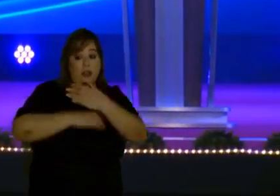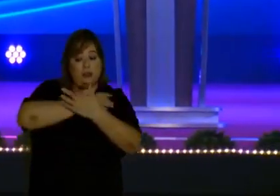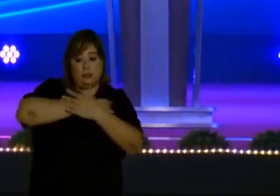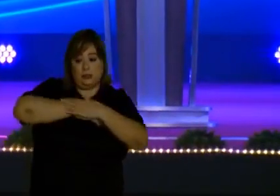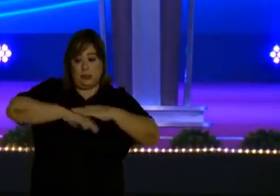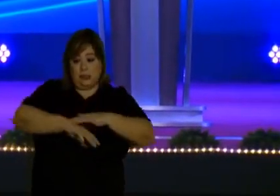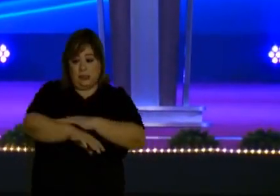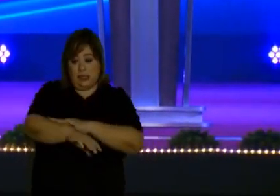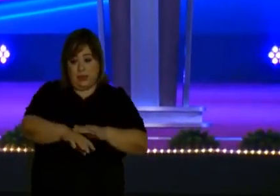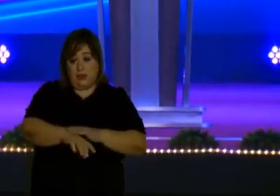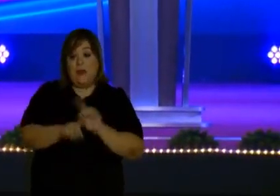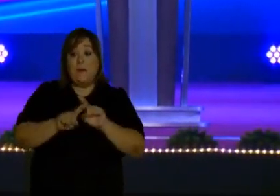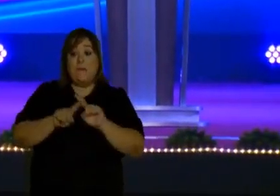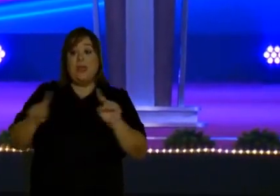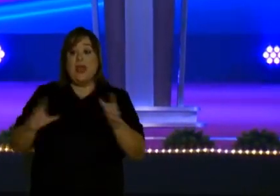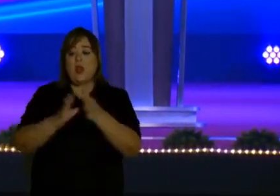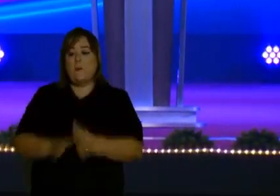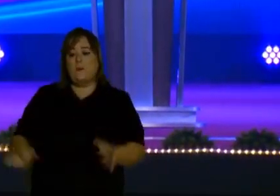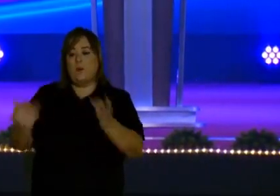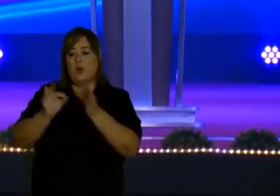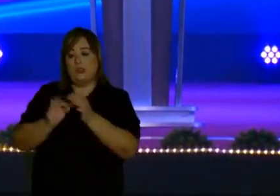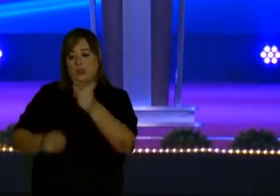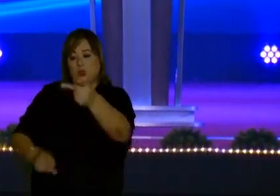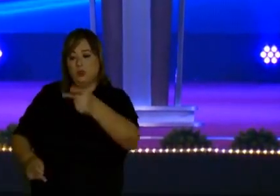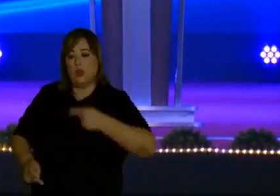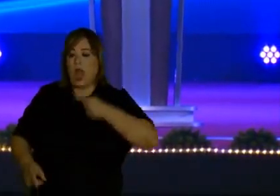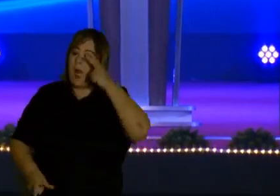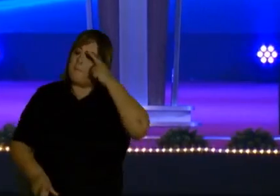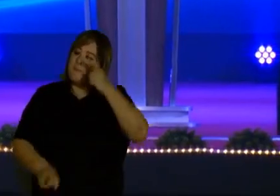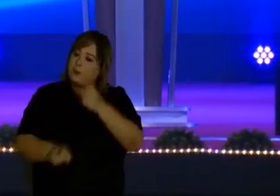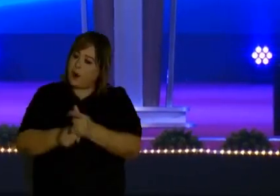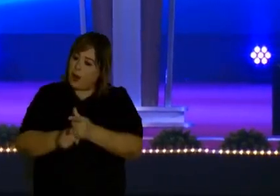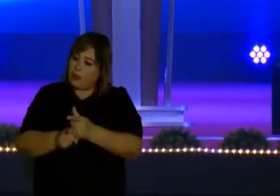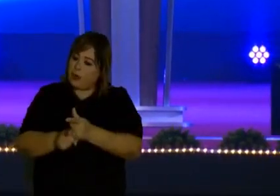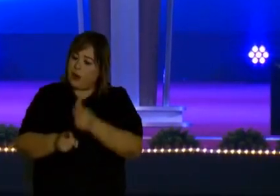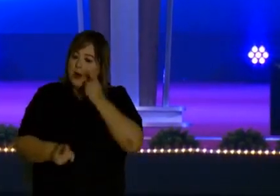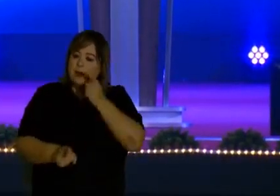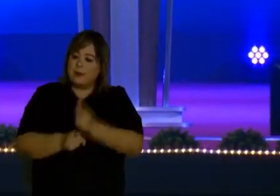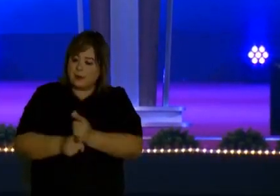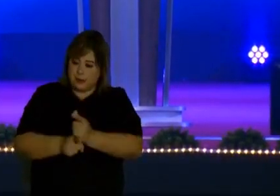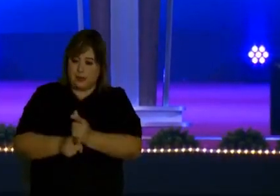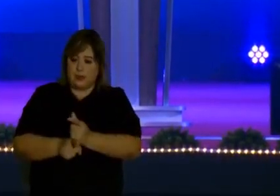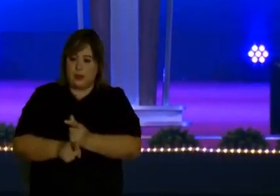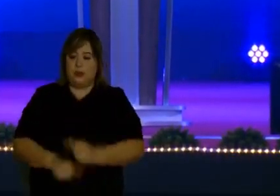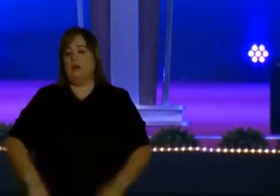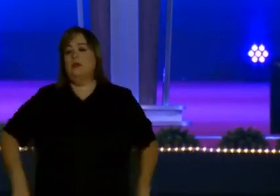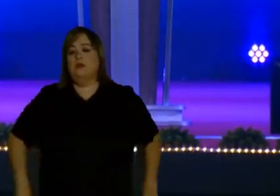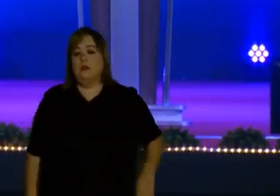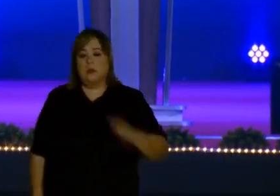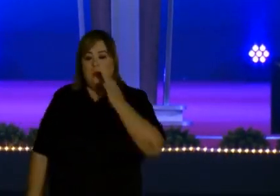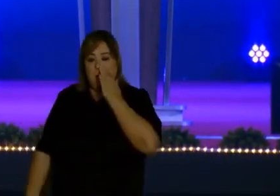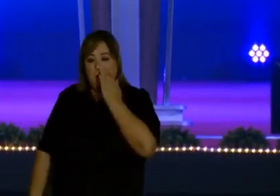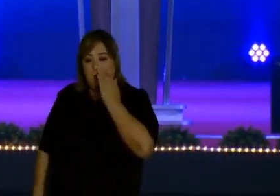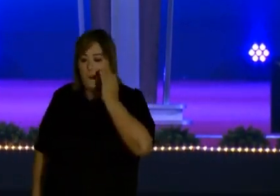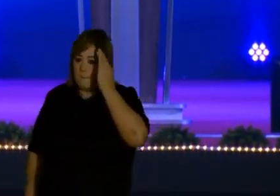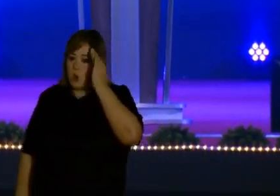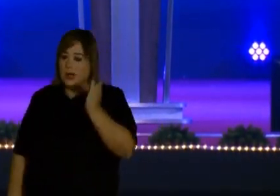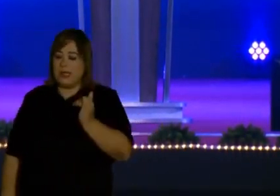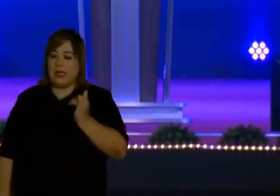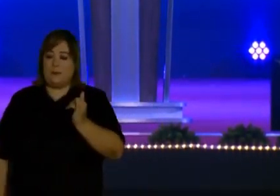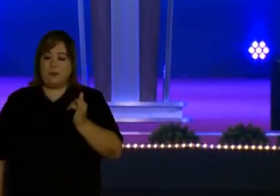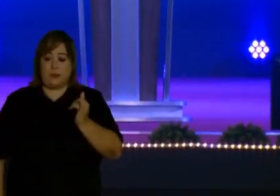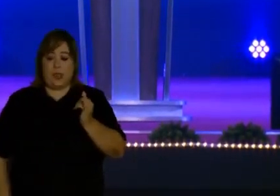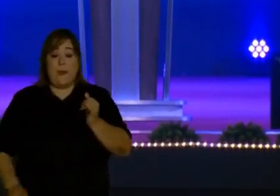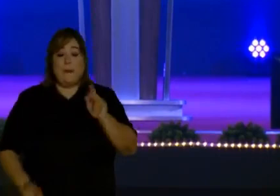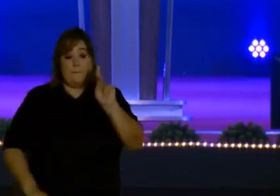que es lo más bonito. Tómelo bien, para. Así que este movimiento lleva consigo, hay gente con muy buenas intenciones